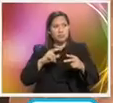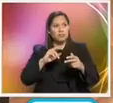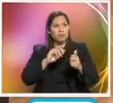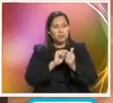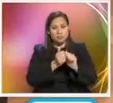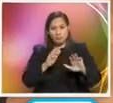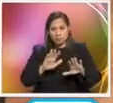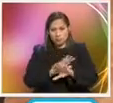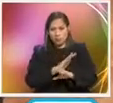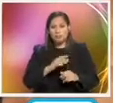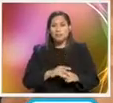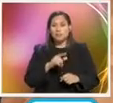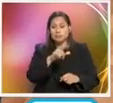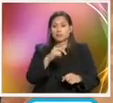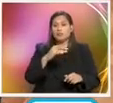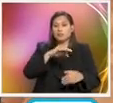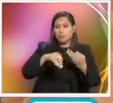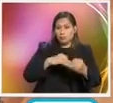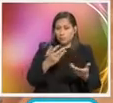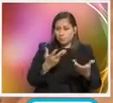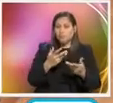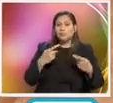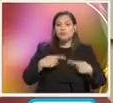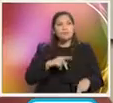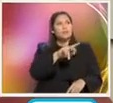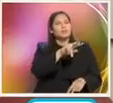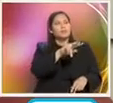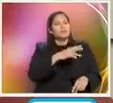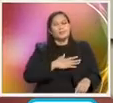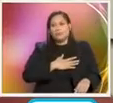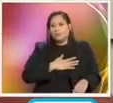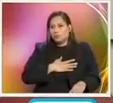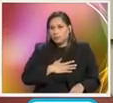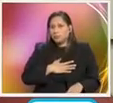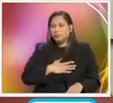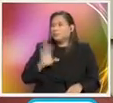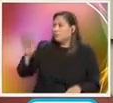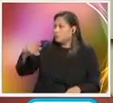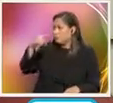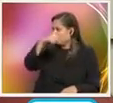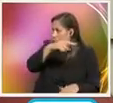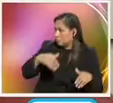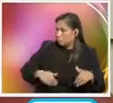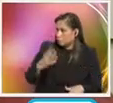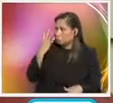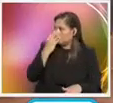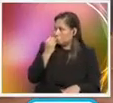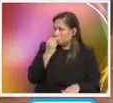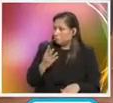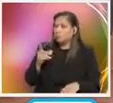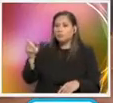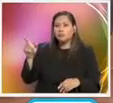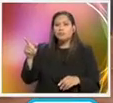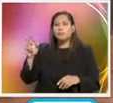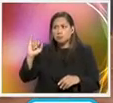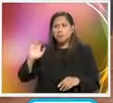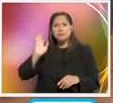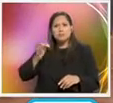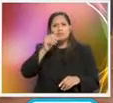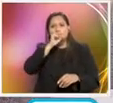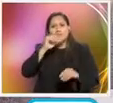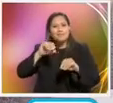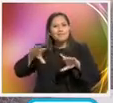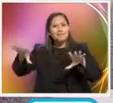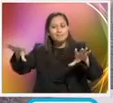manera. Y Lobos lo hace, y creo que la gente sale tan sacudida que la recomienda, y ese ha sido el éxito. Tiene revelaciones y